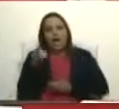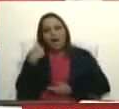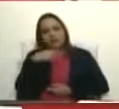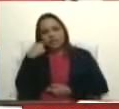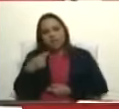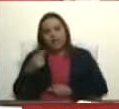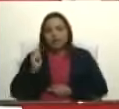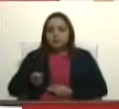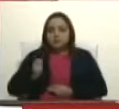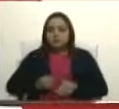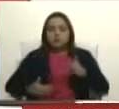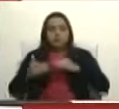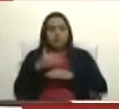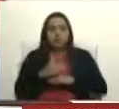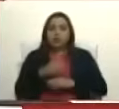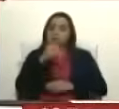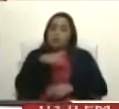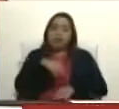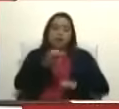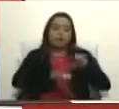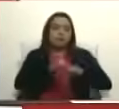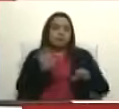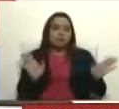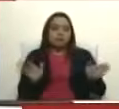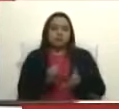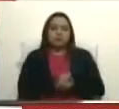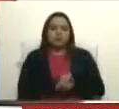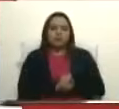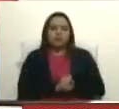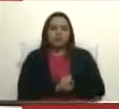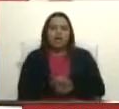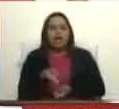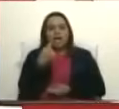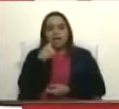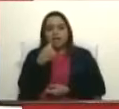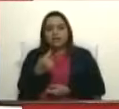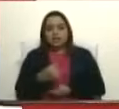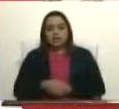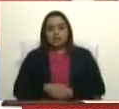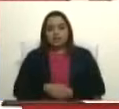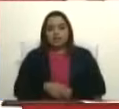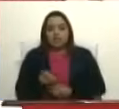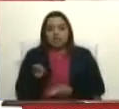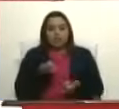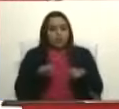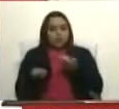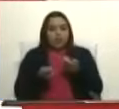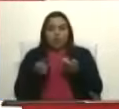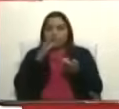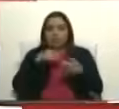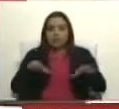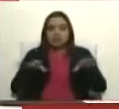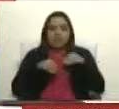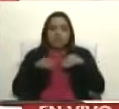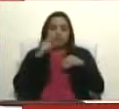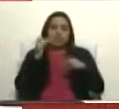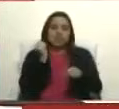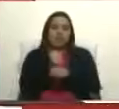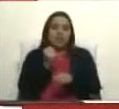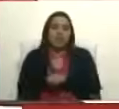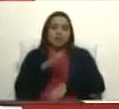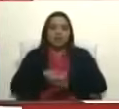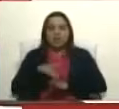tribunal no los iba a juzgar, los que hasta ayer decían que esa Contraloría no iba a actuar porque ellos